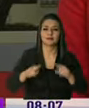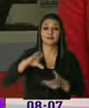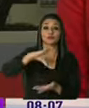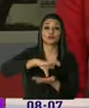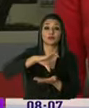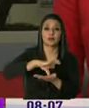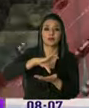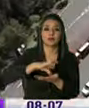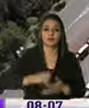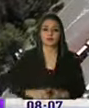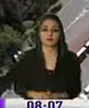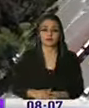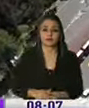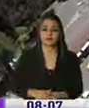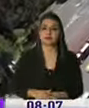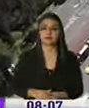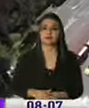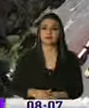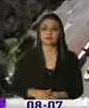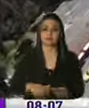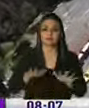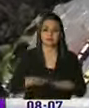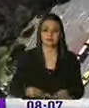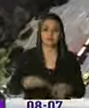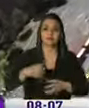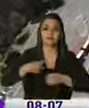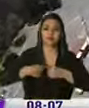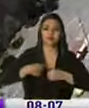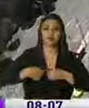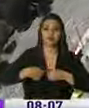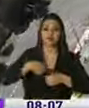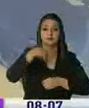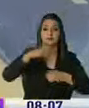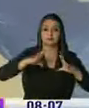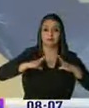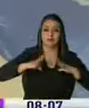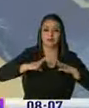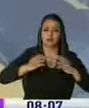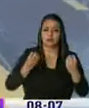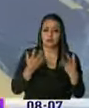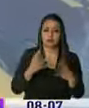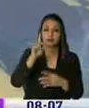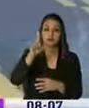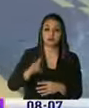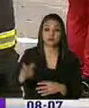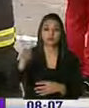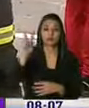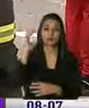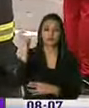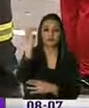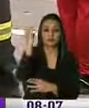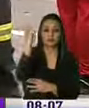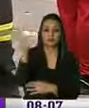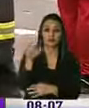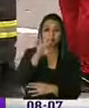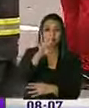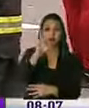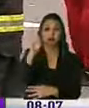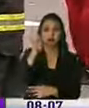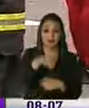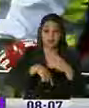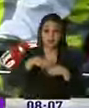país. En el Distrito Metropolitano de Quito, por el feriado se atendieron 102 emergencias que dejaron 49 heridos y